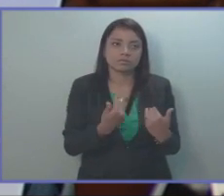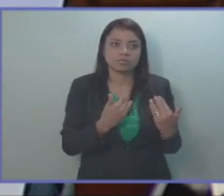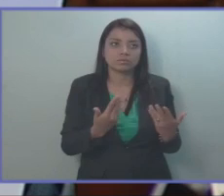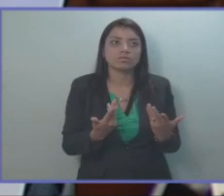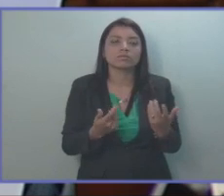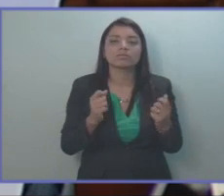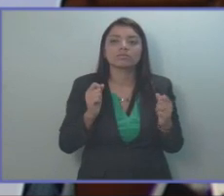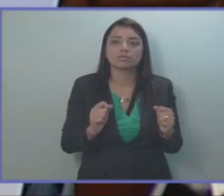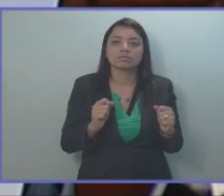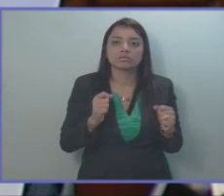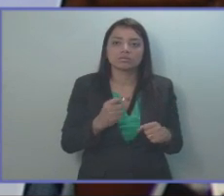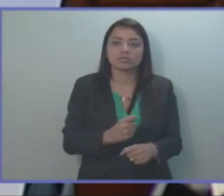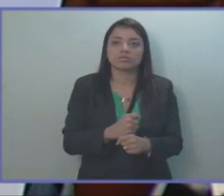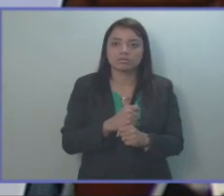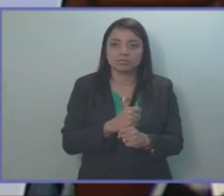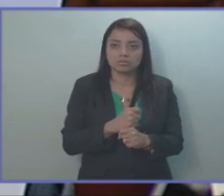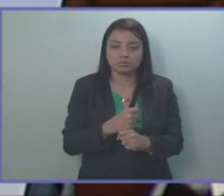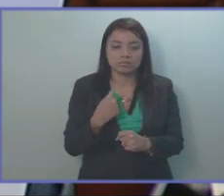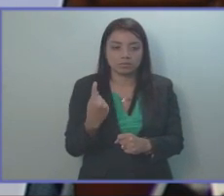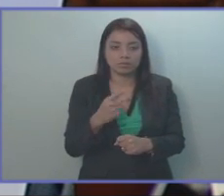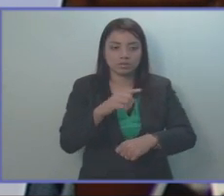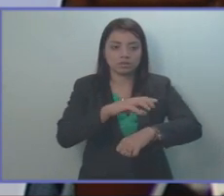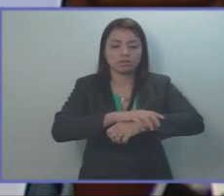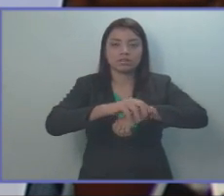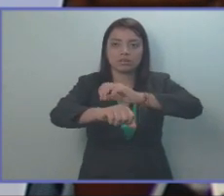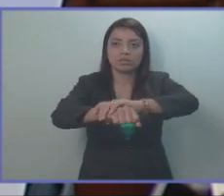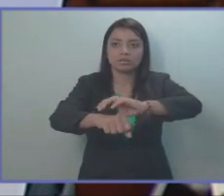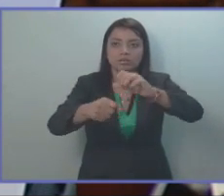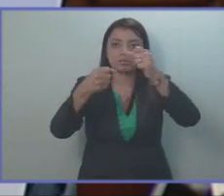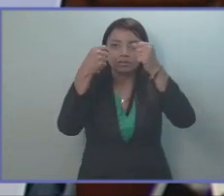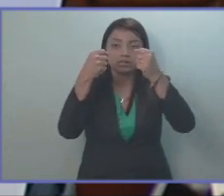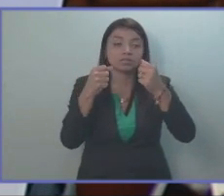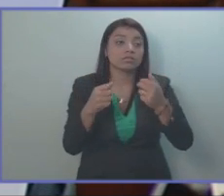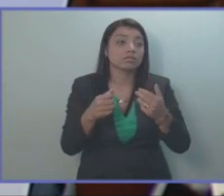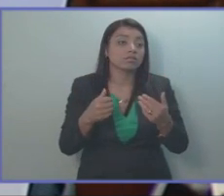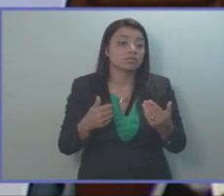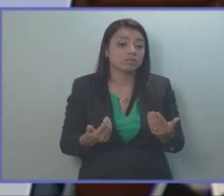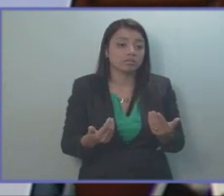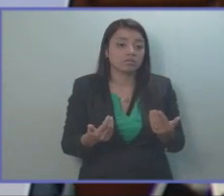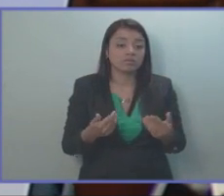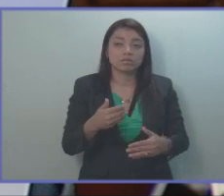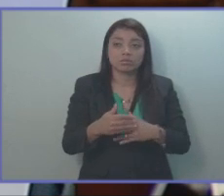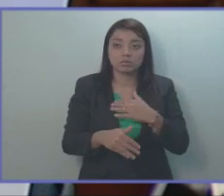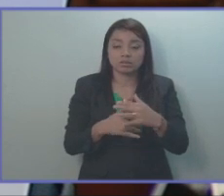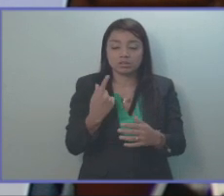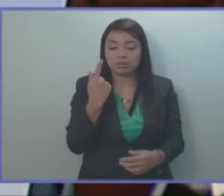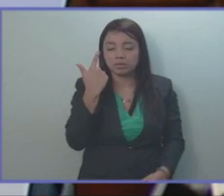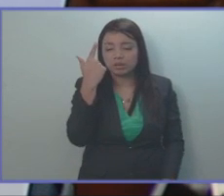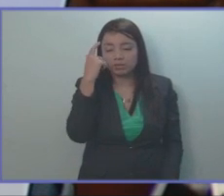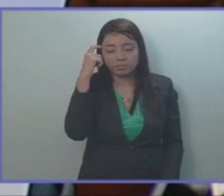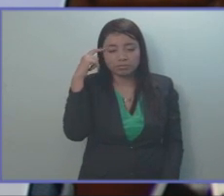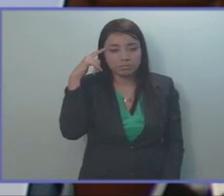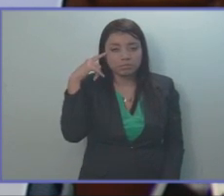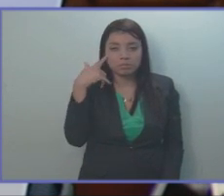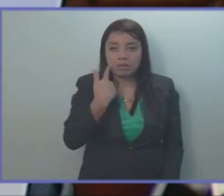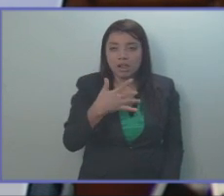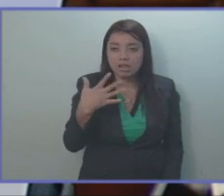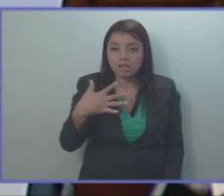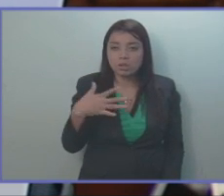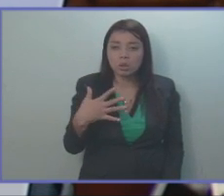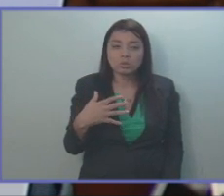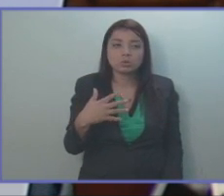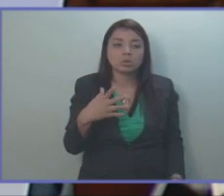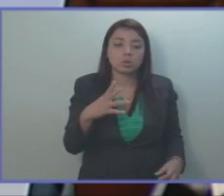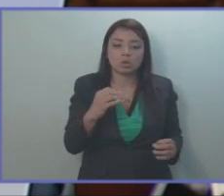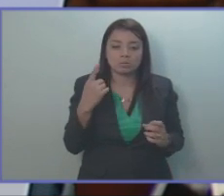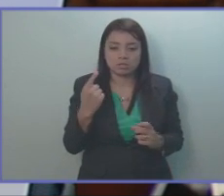el control y seguridad de los privados de libertad que, por su nivel de alta peligrosidad o inadaptación